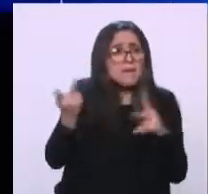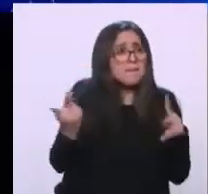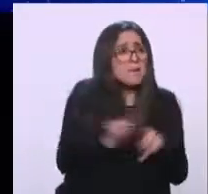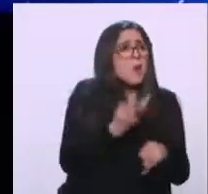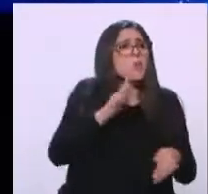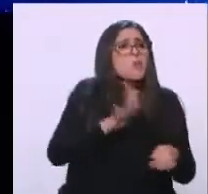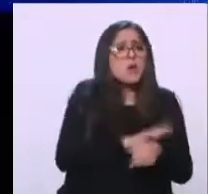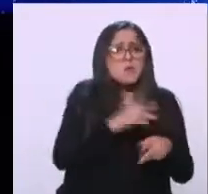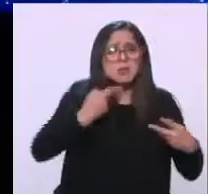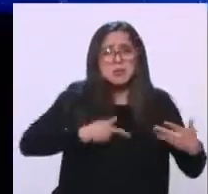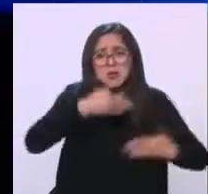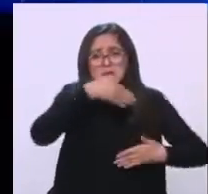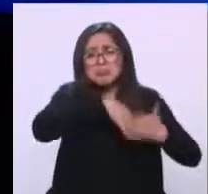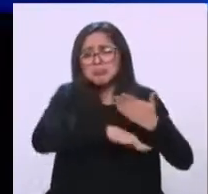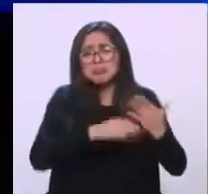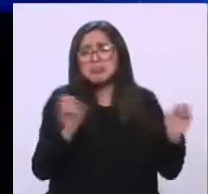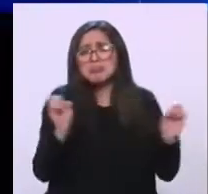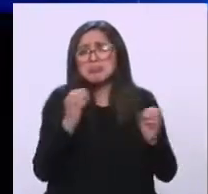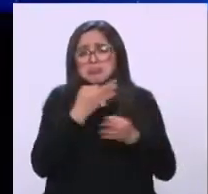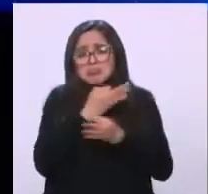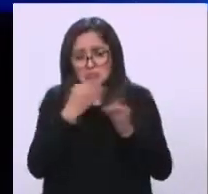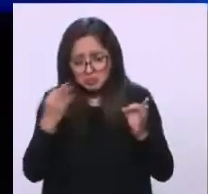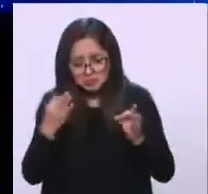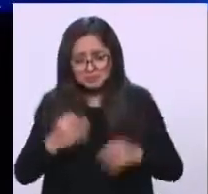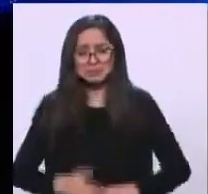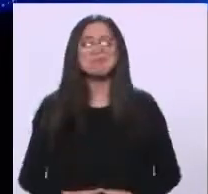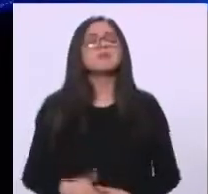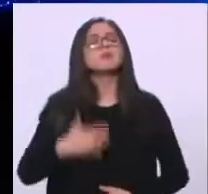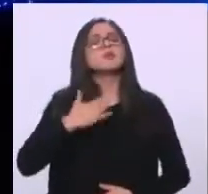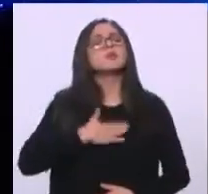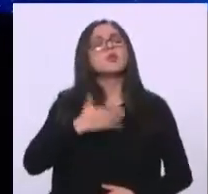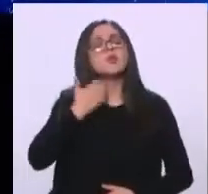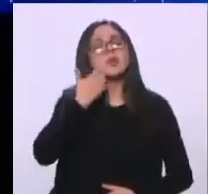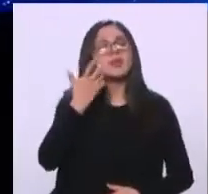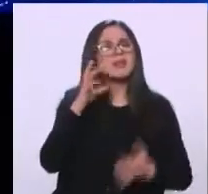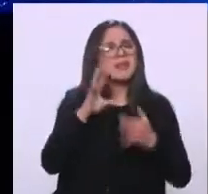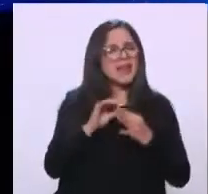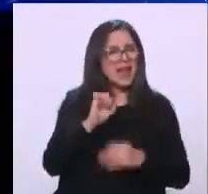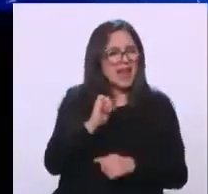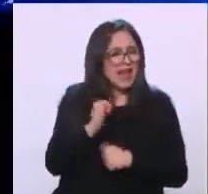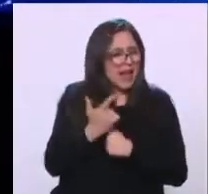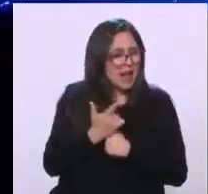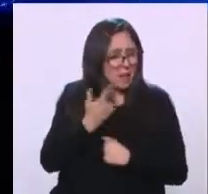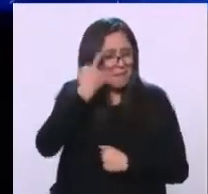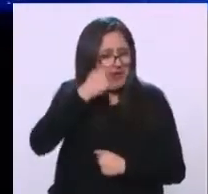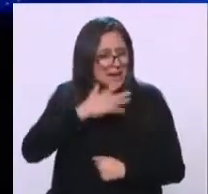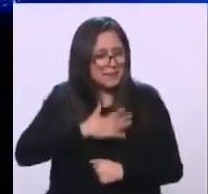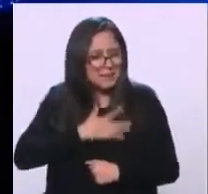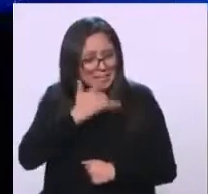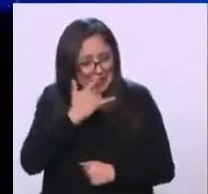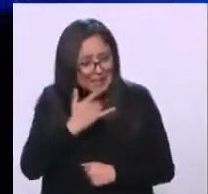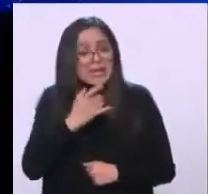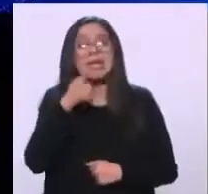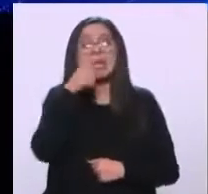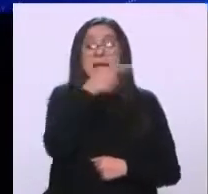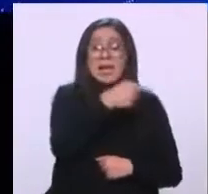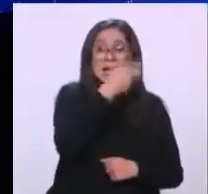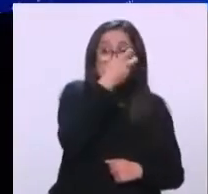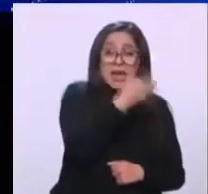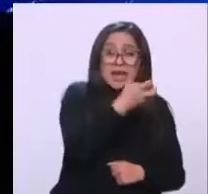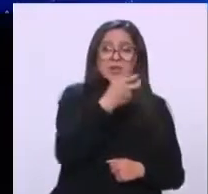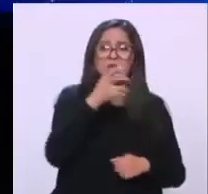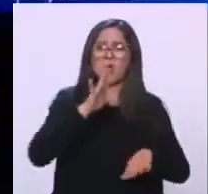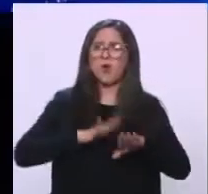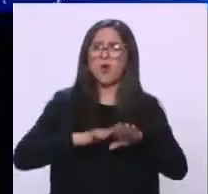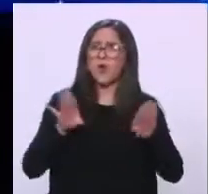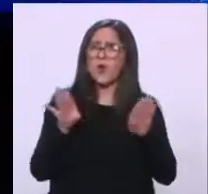Yo voy a permitirme mencionar una cosa que me llamó mucho la atención, porque aunque no sea el fondo de las cosas, me parece que hace ruido